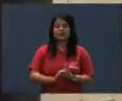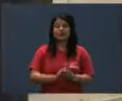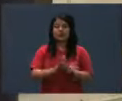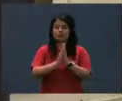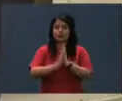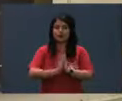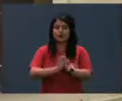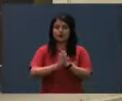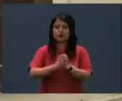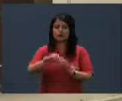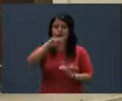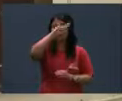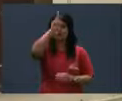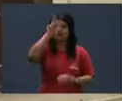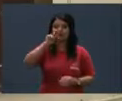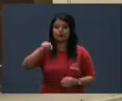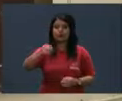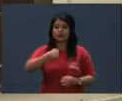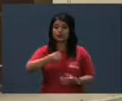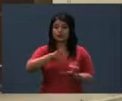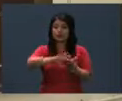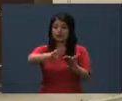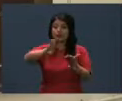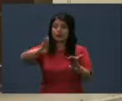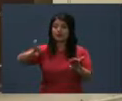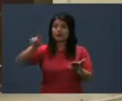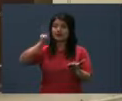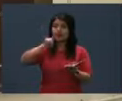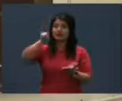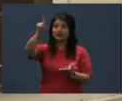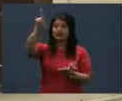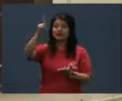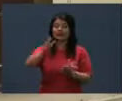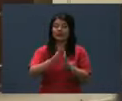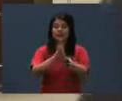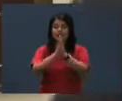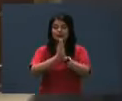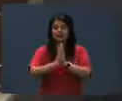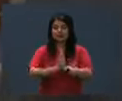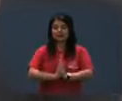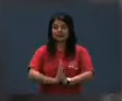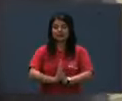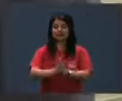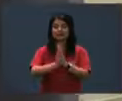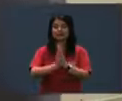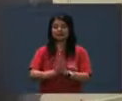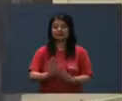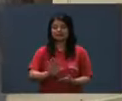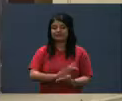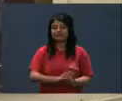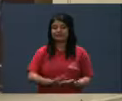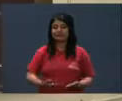Señor, no permitas que jamás me aparte de ti. Amén.